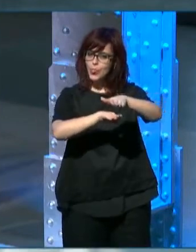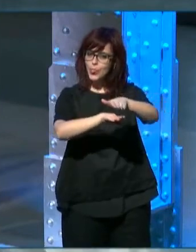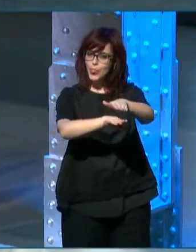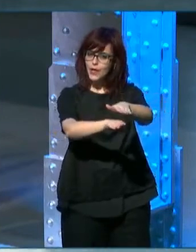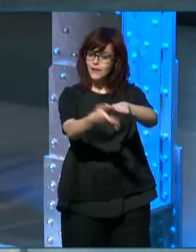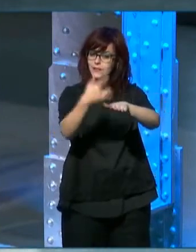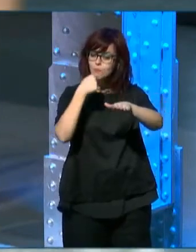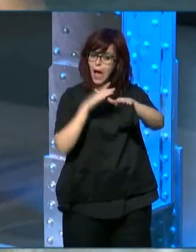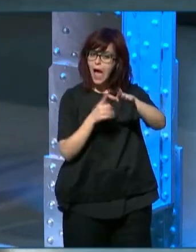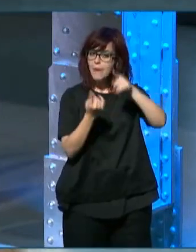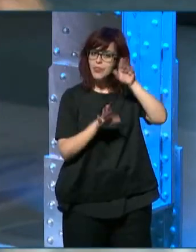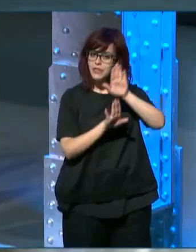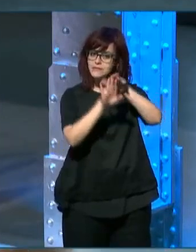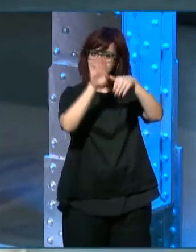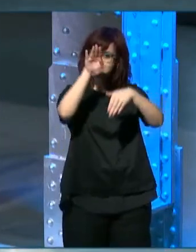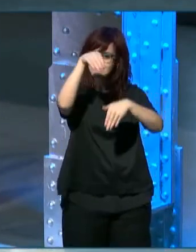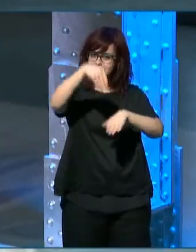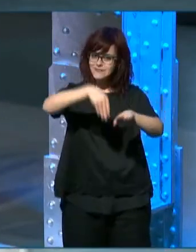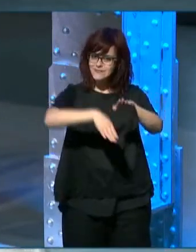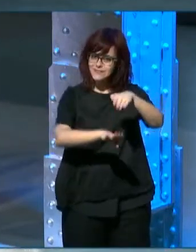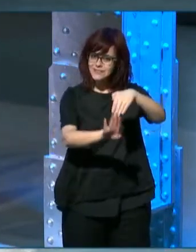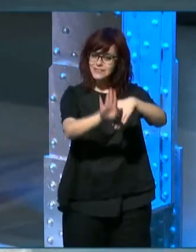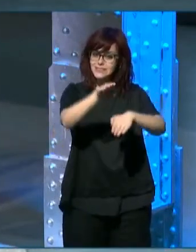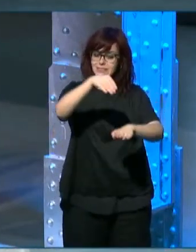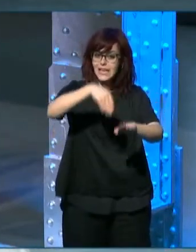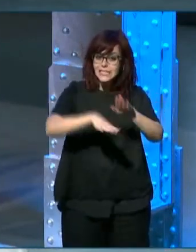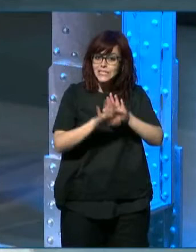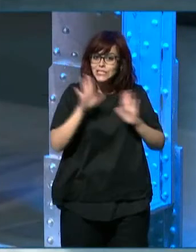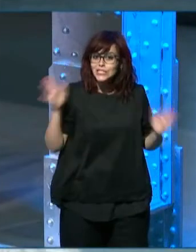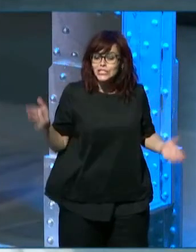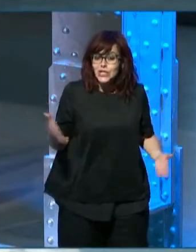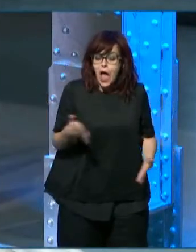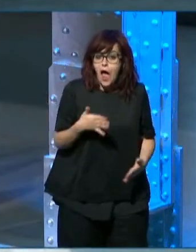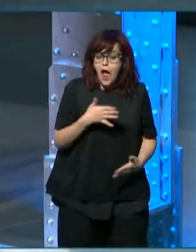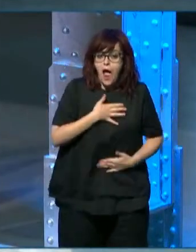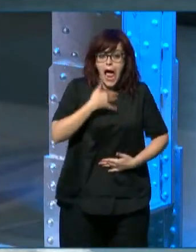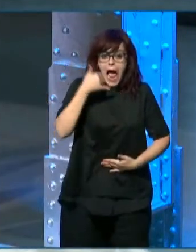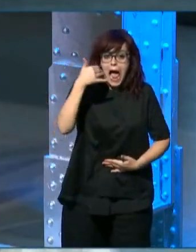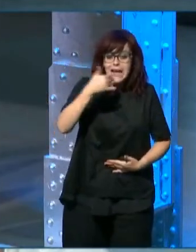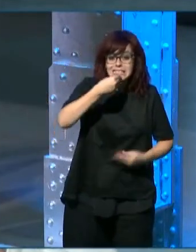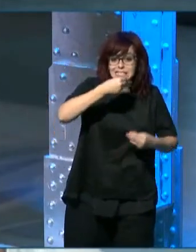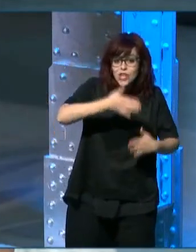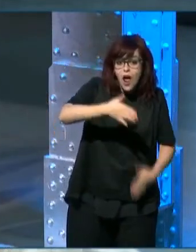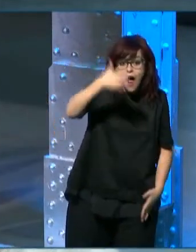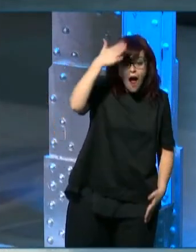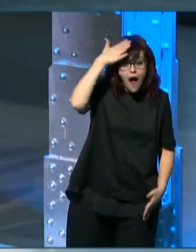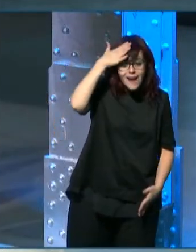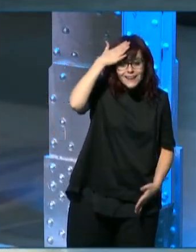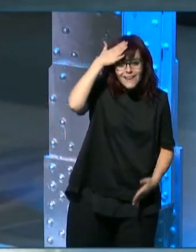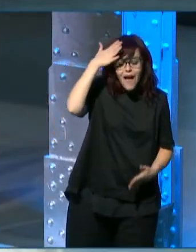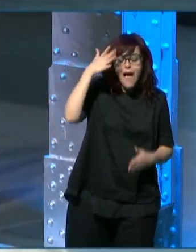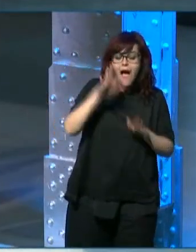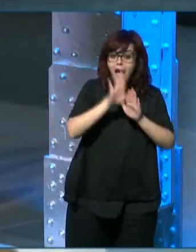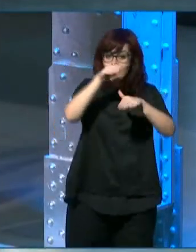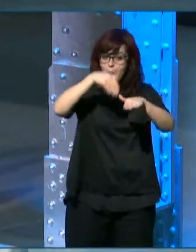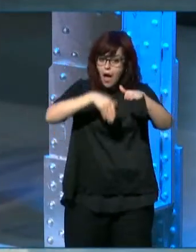vez en cuando se cruzan entre ellas y al final la sorpresa del lector muchas veces es que la historia principal es esa que iba